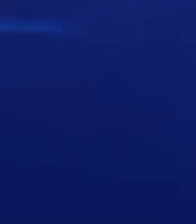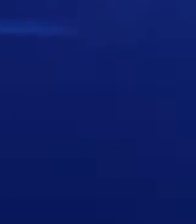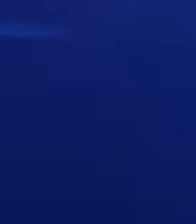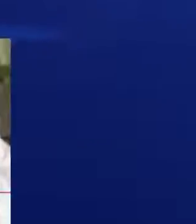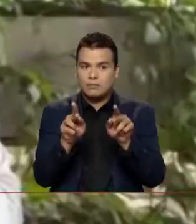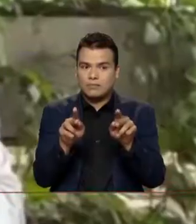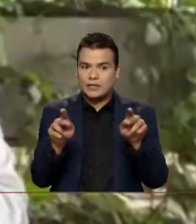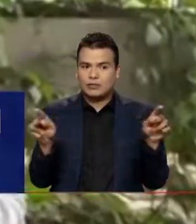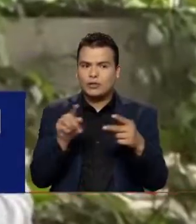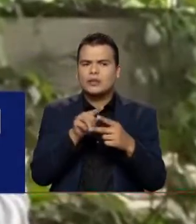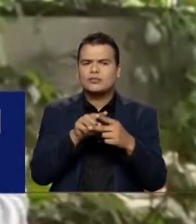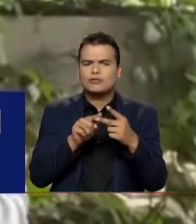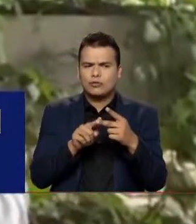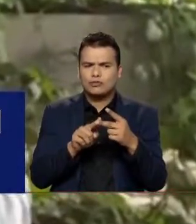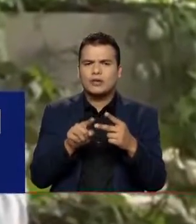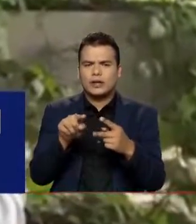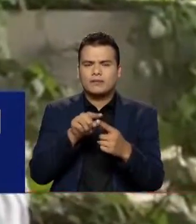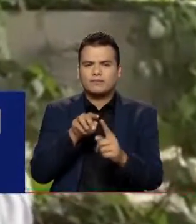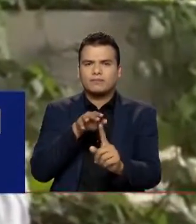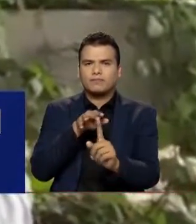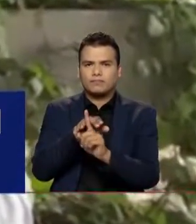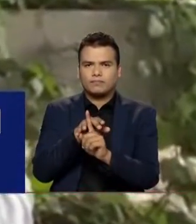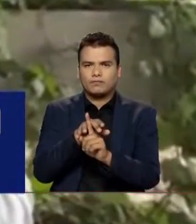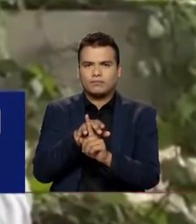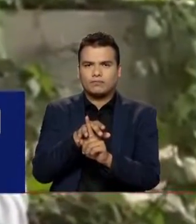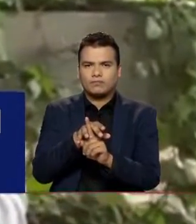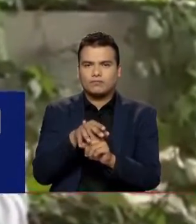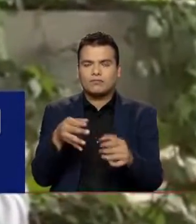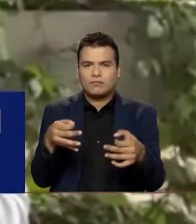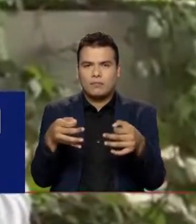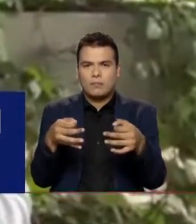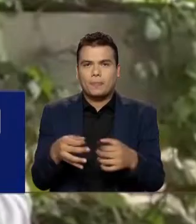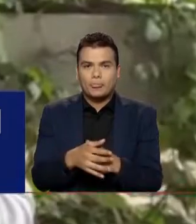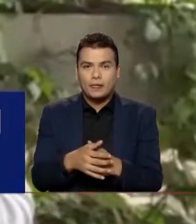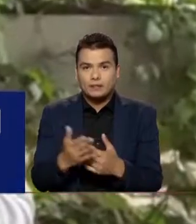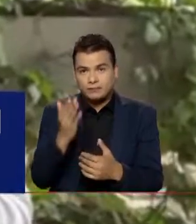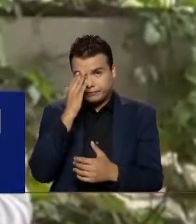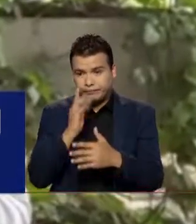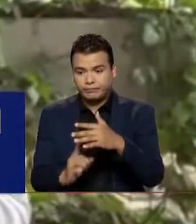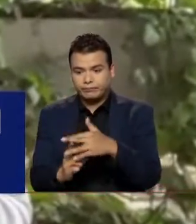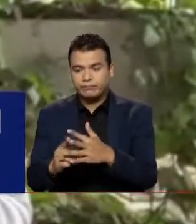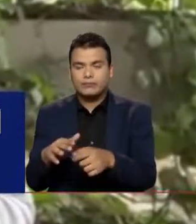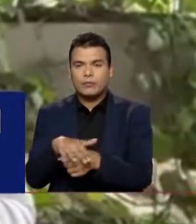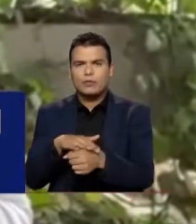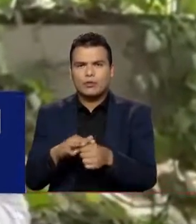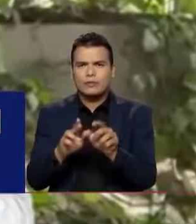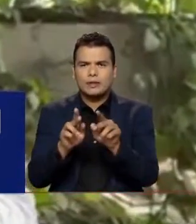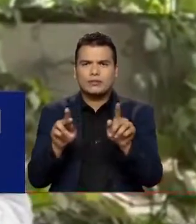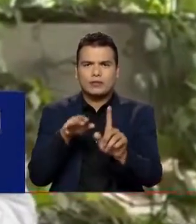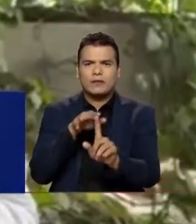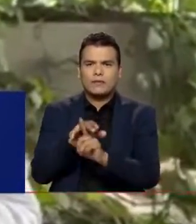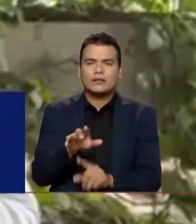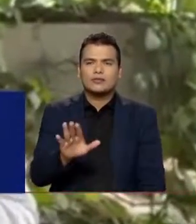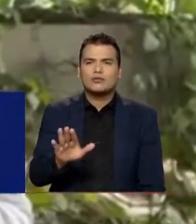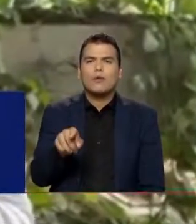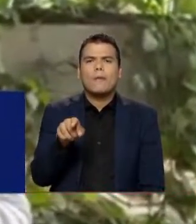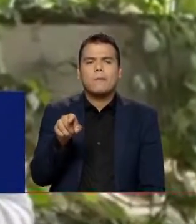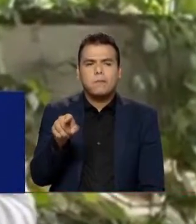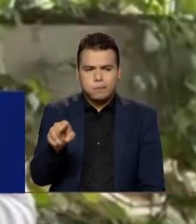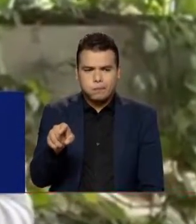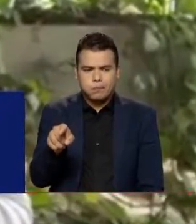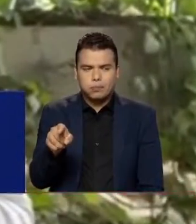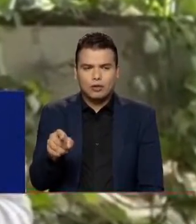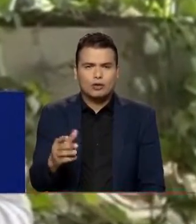además de ser totalmente repudiable, va en contra de los derechos humanos y en contra de la población civil que se movilizaba desarmada en ese